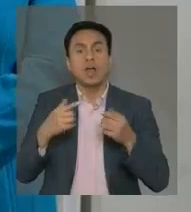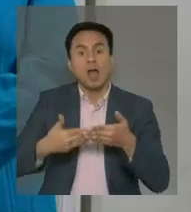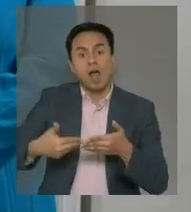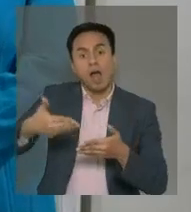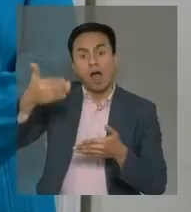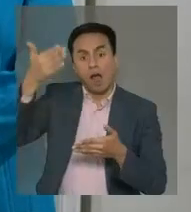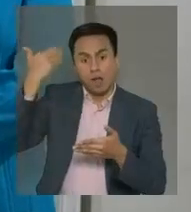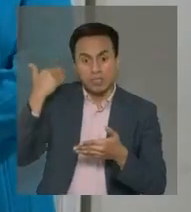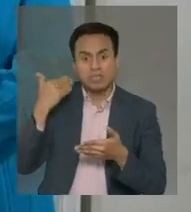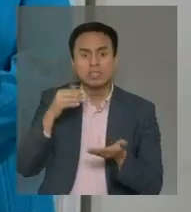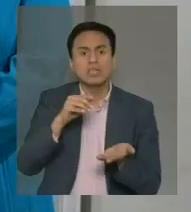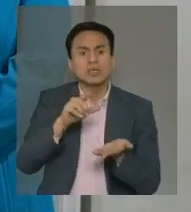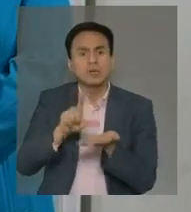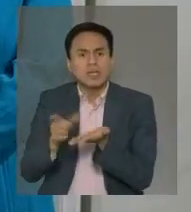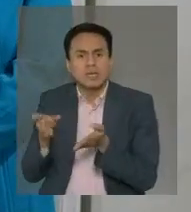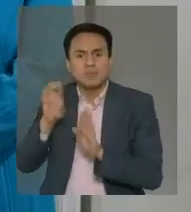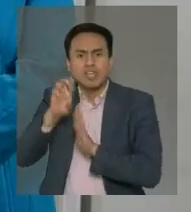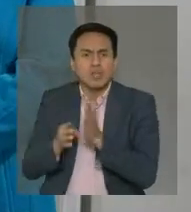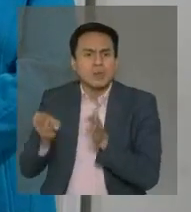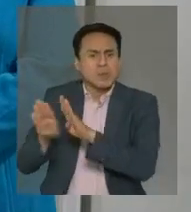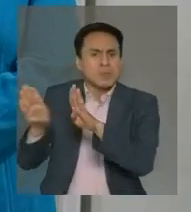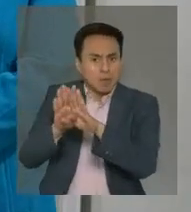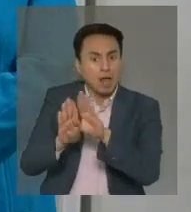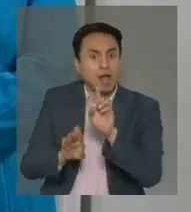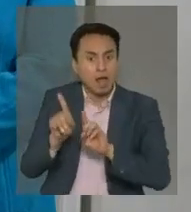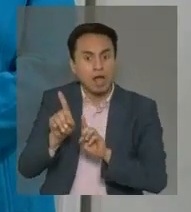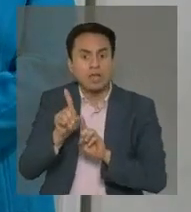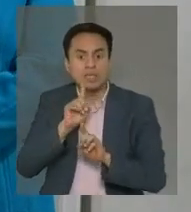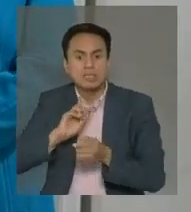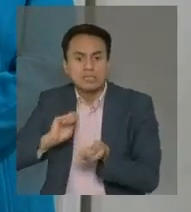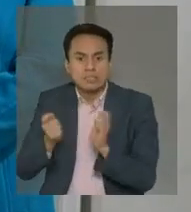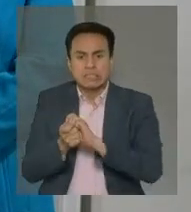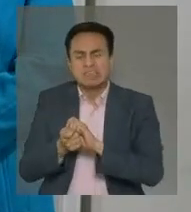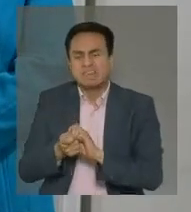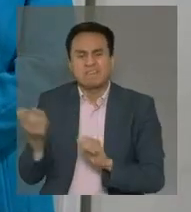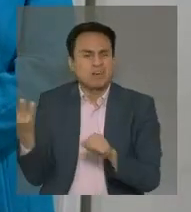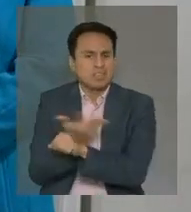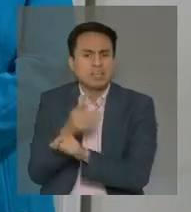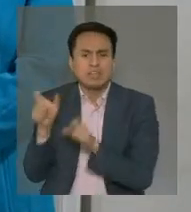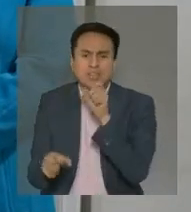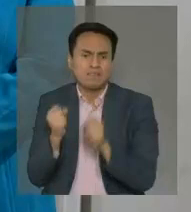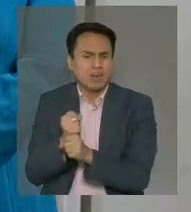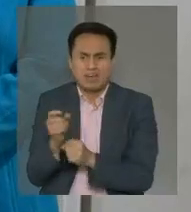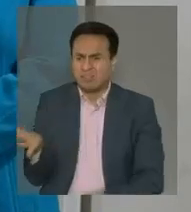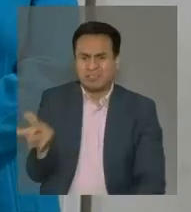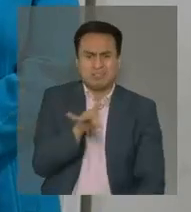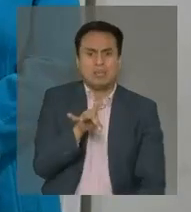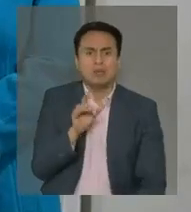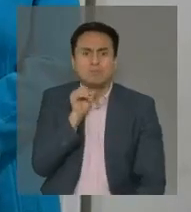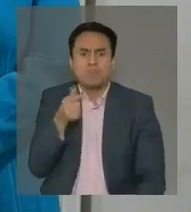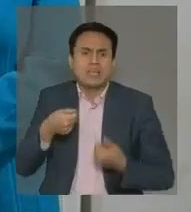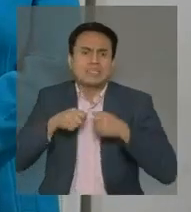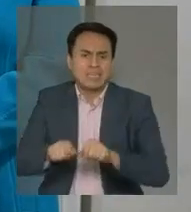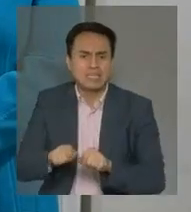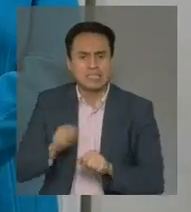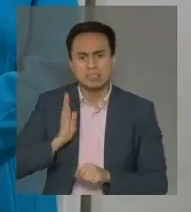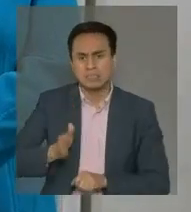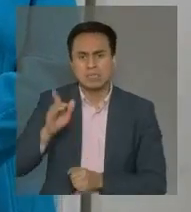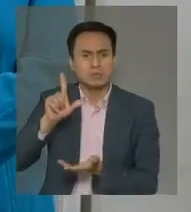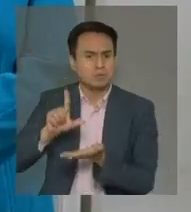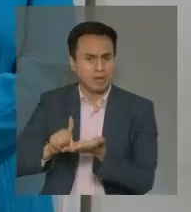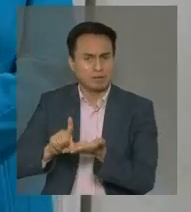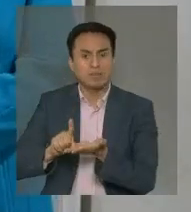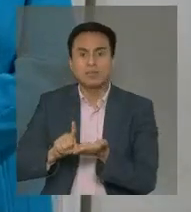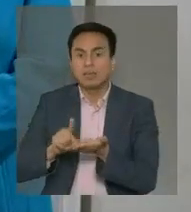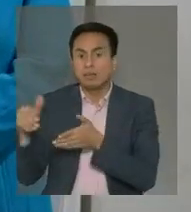en otros cierres de proyectos en donde hubo reconversiones fallidas de los trabajadores y donde finalmente la pobreza se instaló permanentemente en la zona